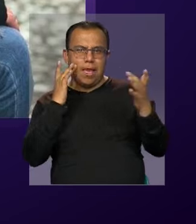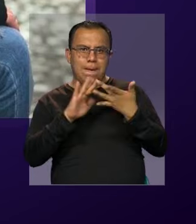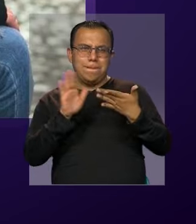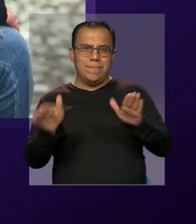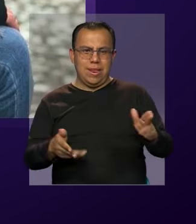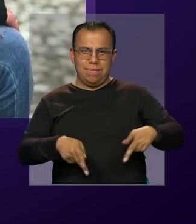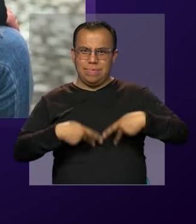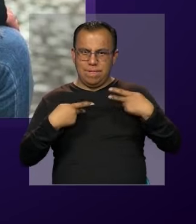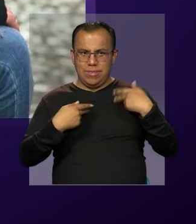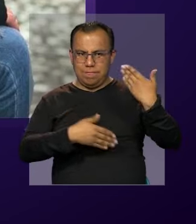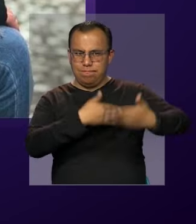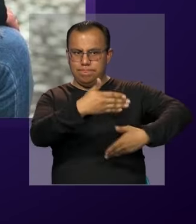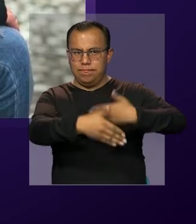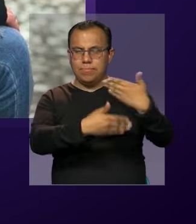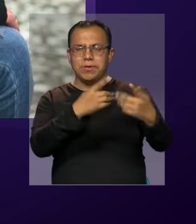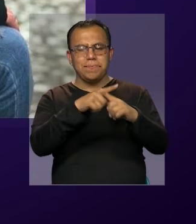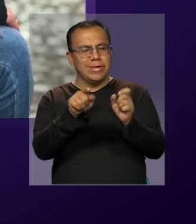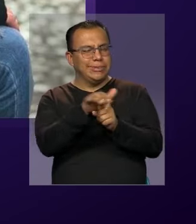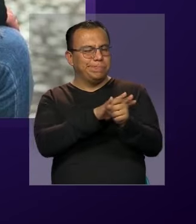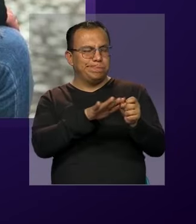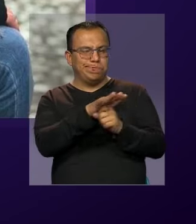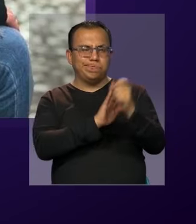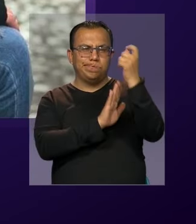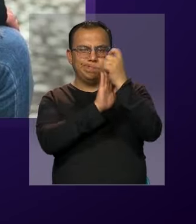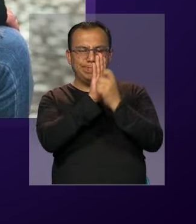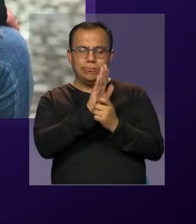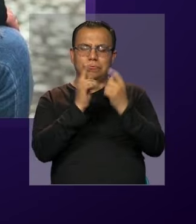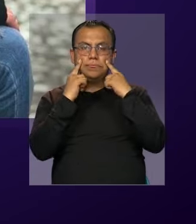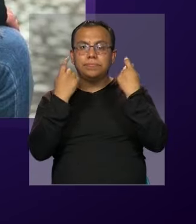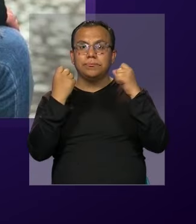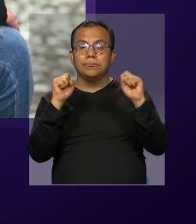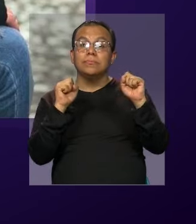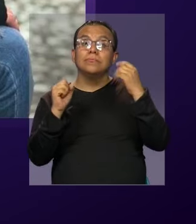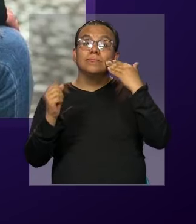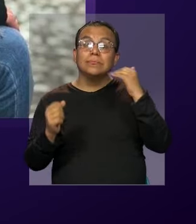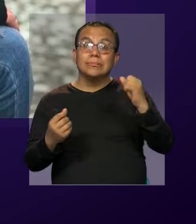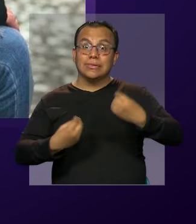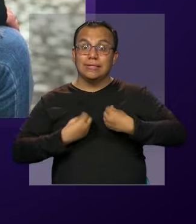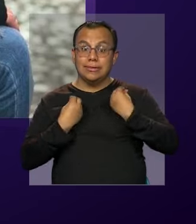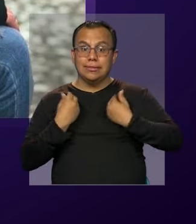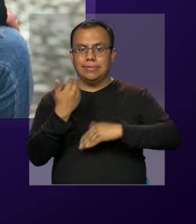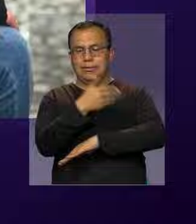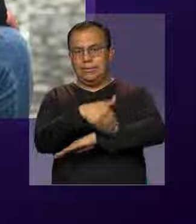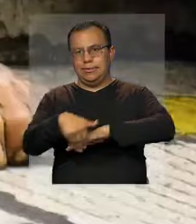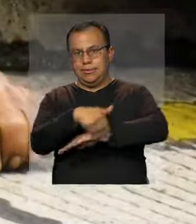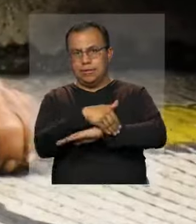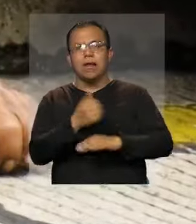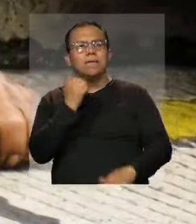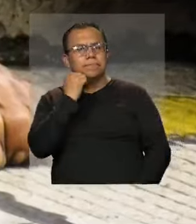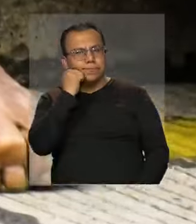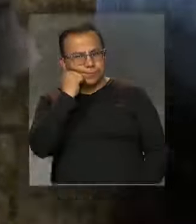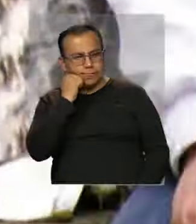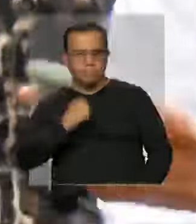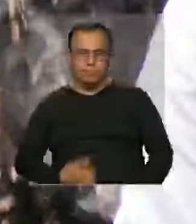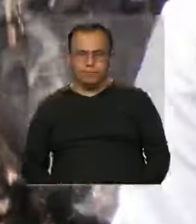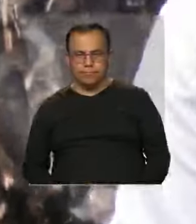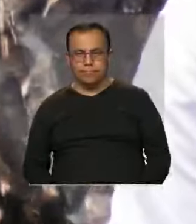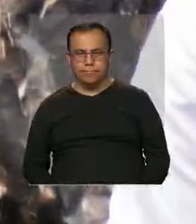vida. Pero la situación es particularmente preocupante para las personas habitantes de calle que menstruan.